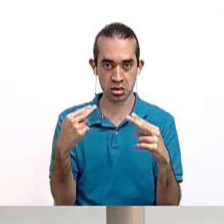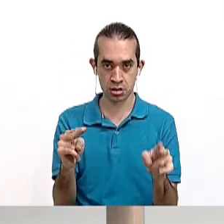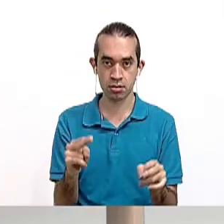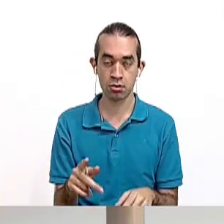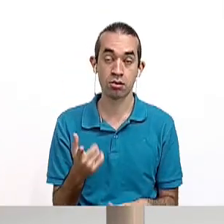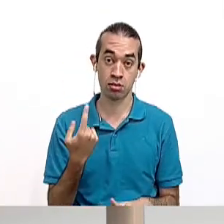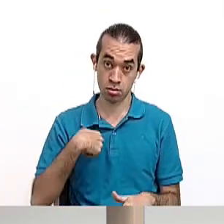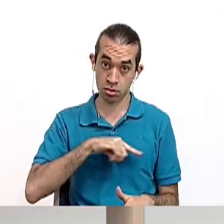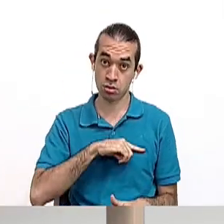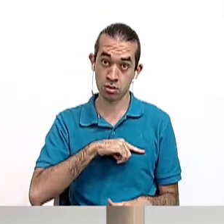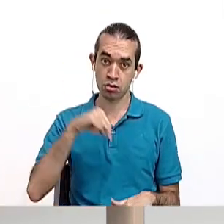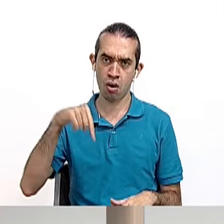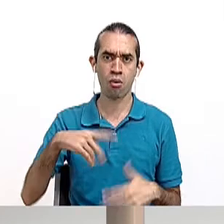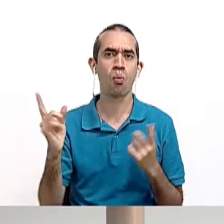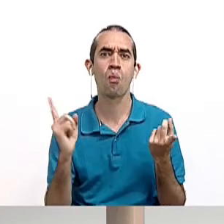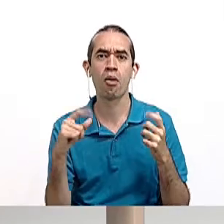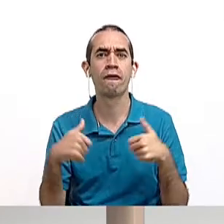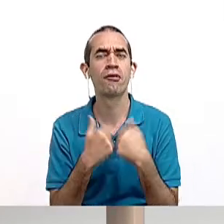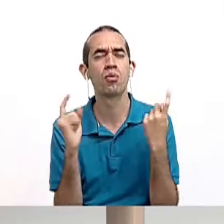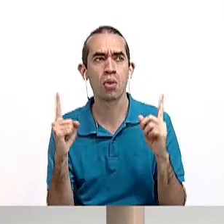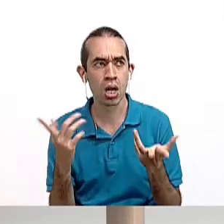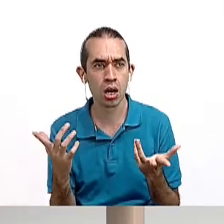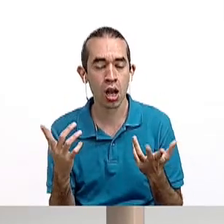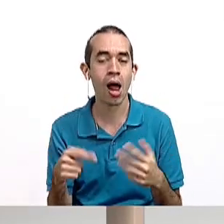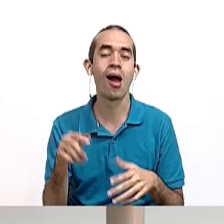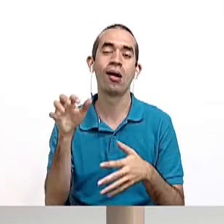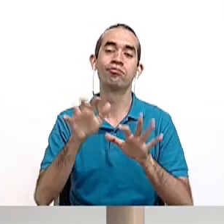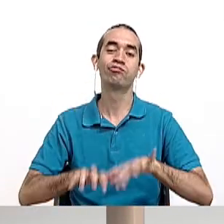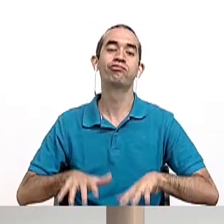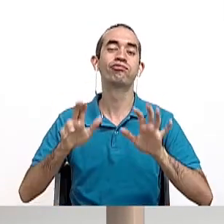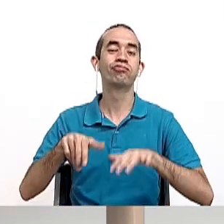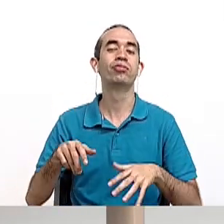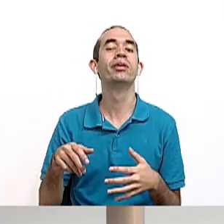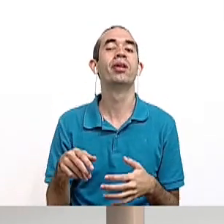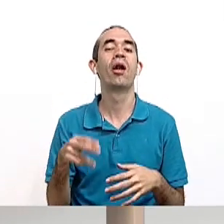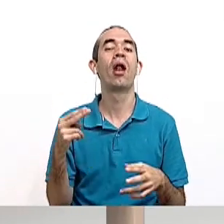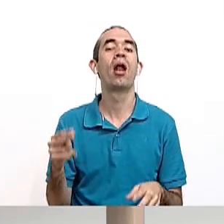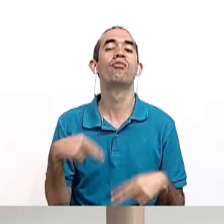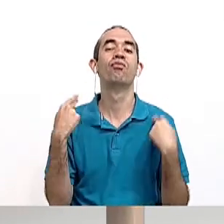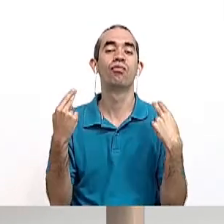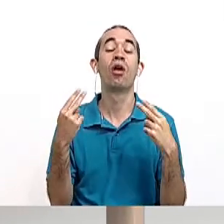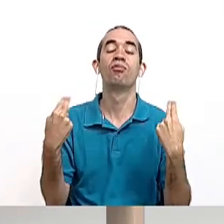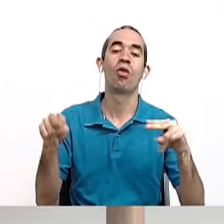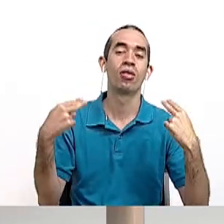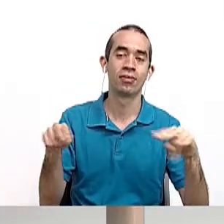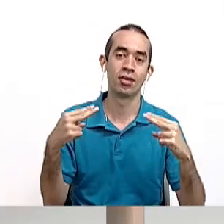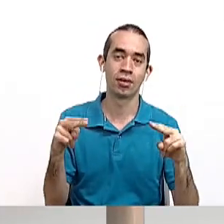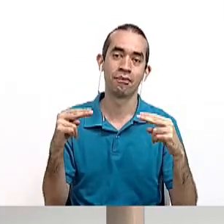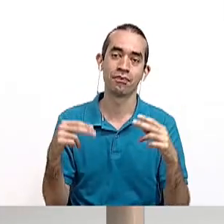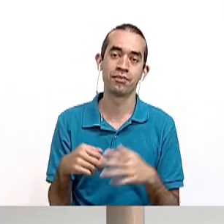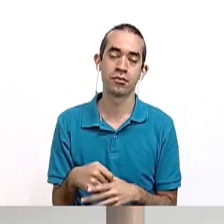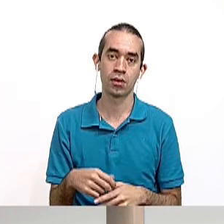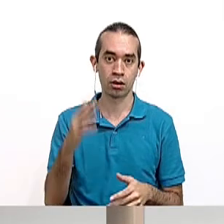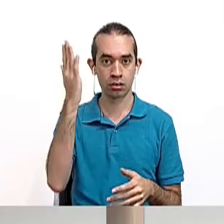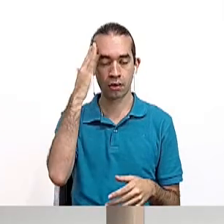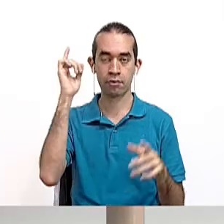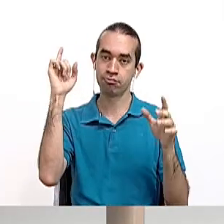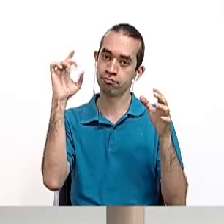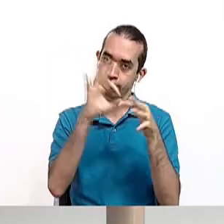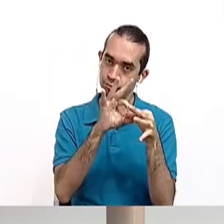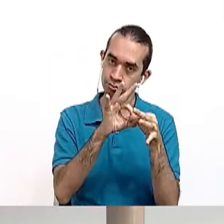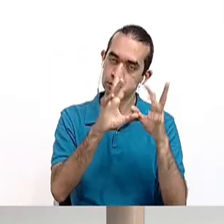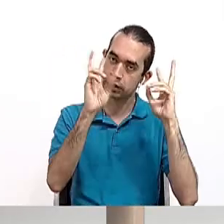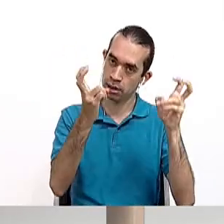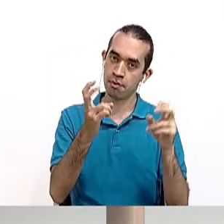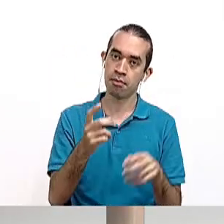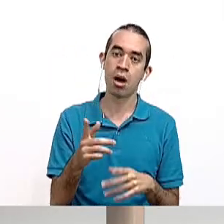construir una noticia, escribir una noticia. Para ello, vamos a pensar muy bien el tema. debe estar relacionado con nuestros días de permanencia